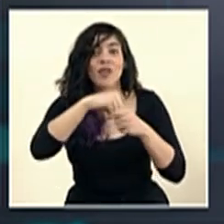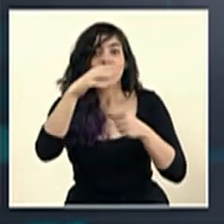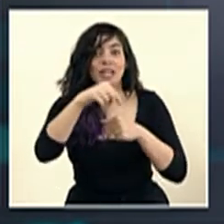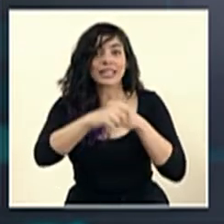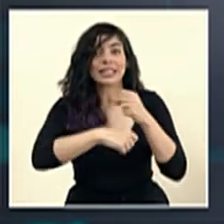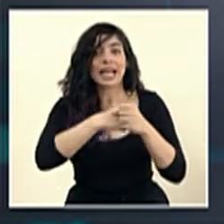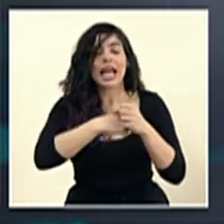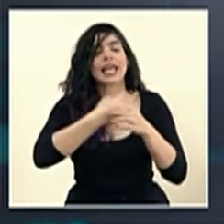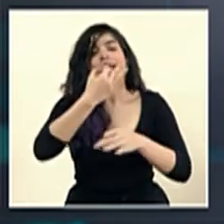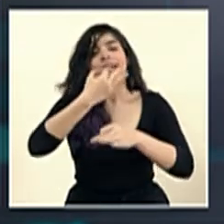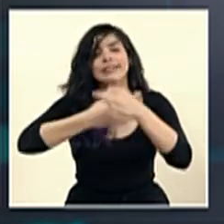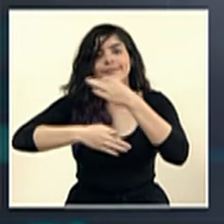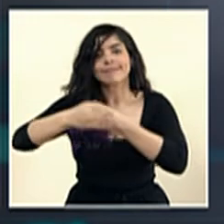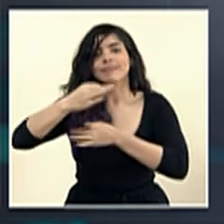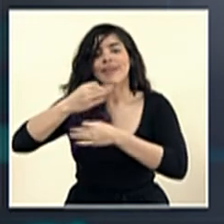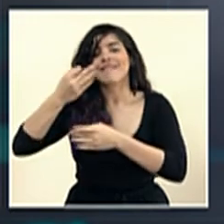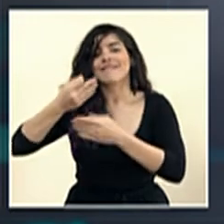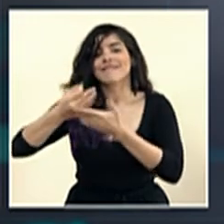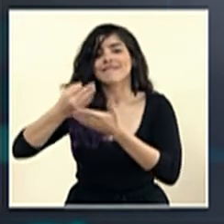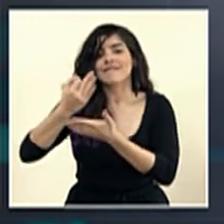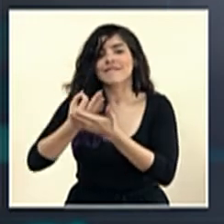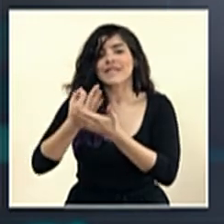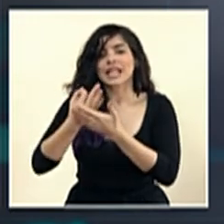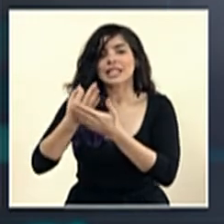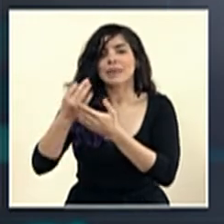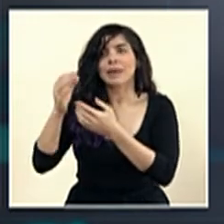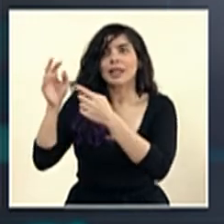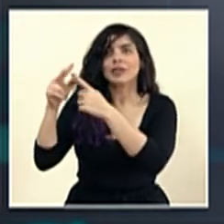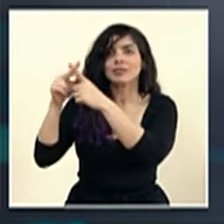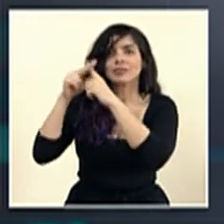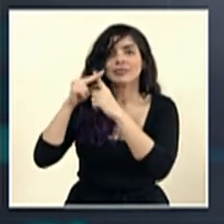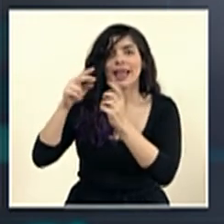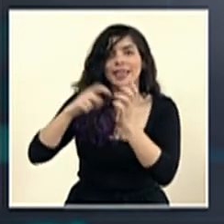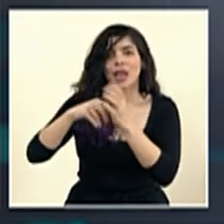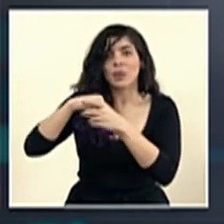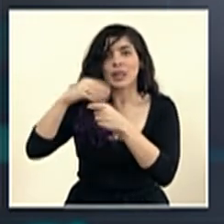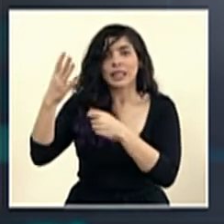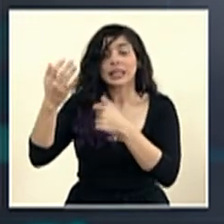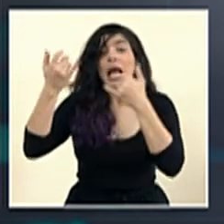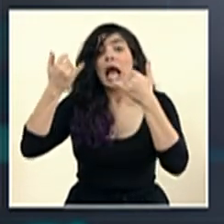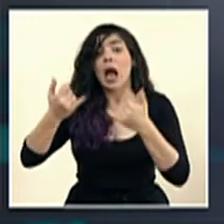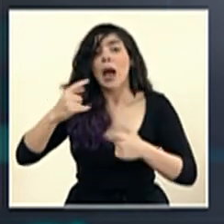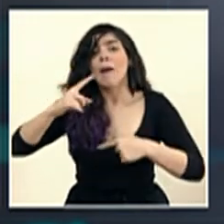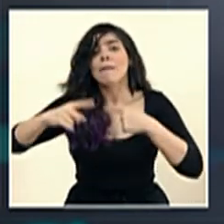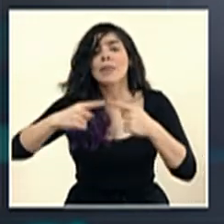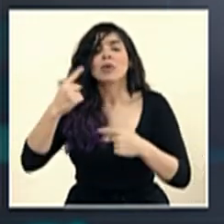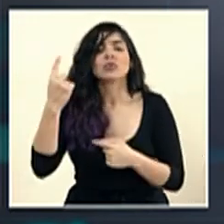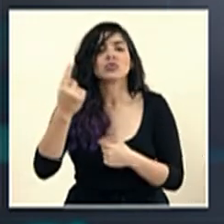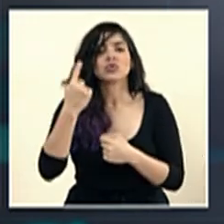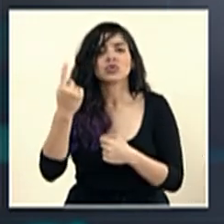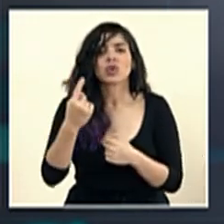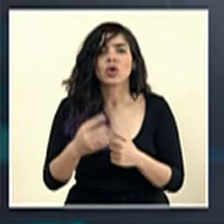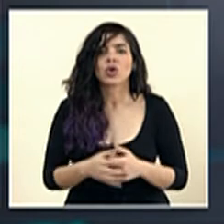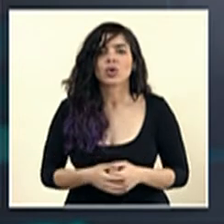año, de financiamiento obtenido con deuda externa este año, vamos a tener